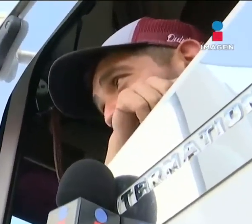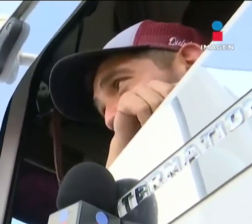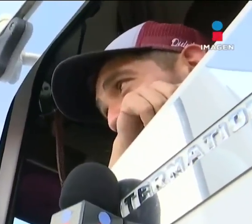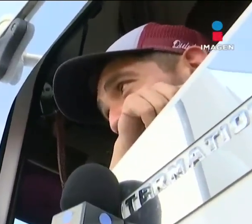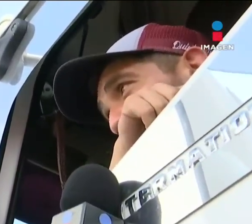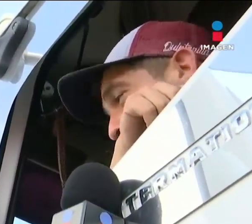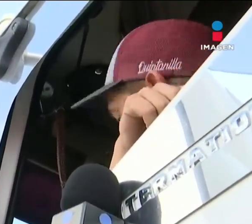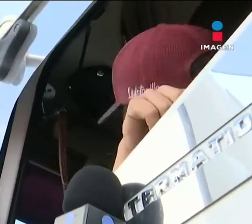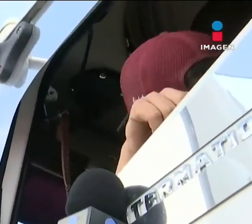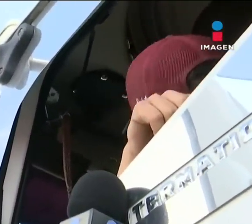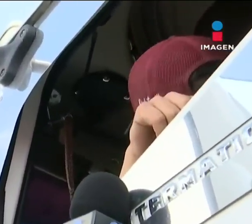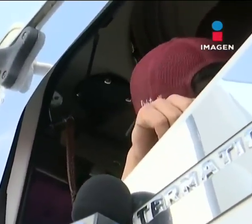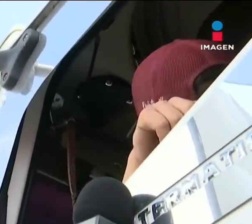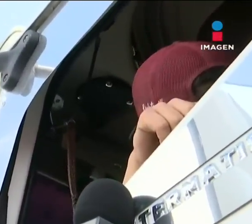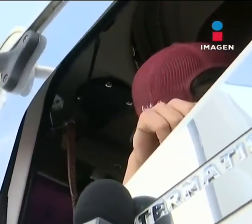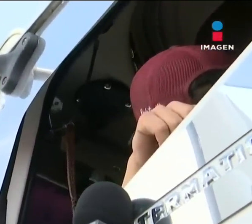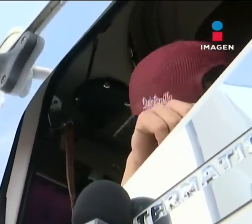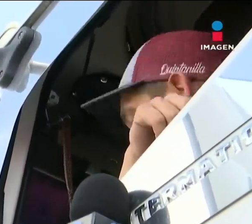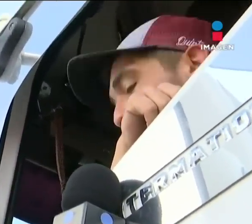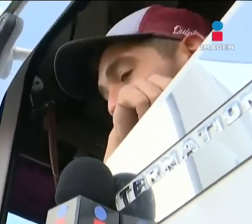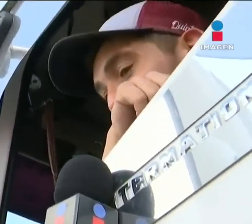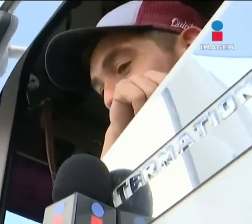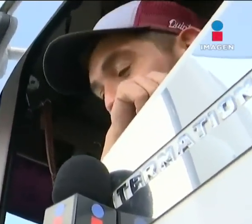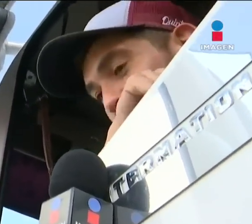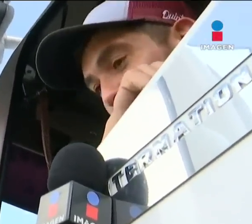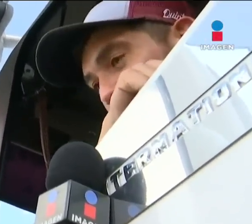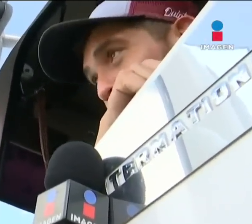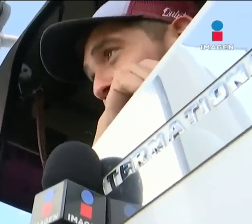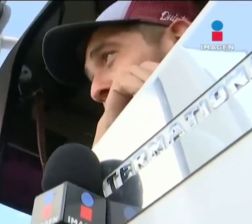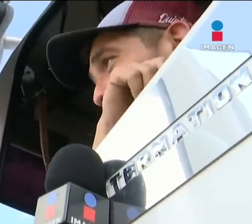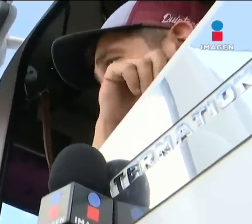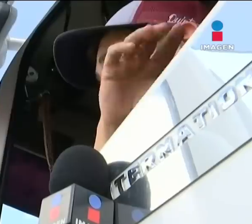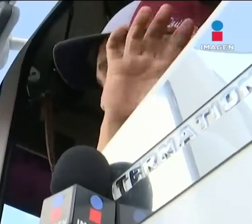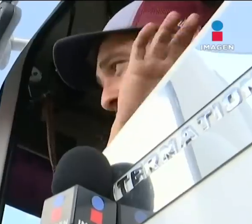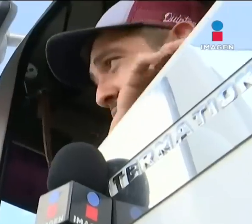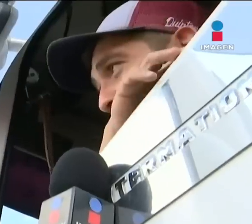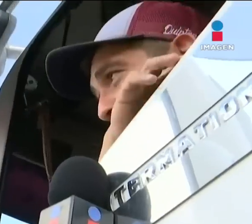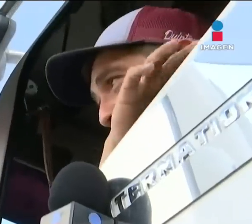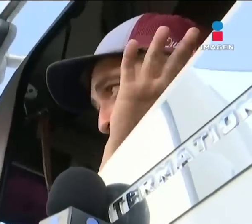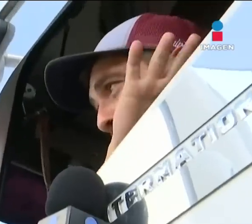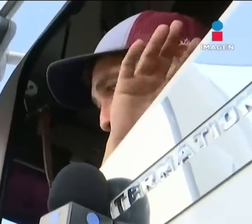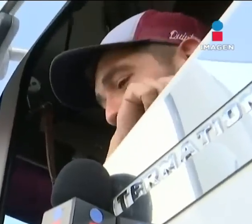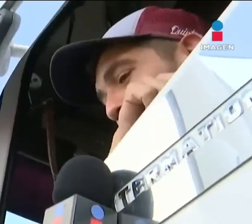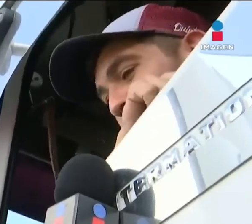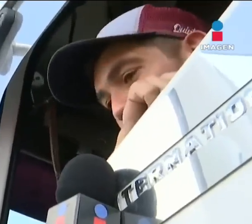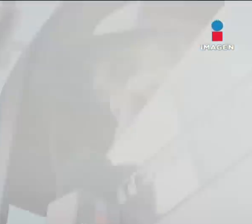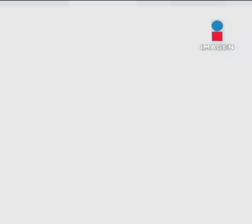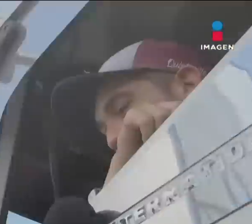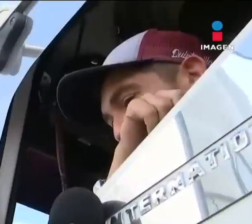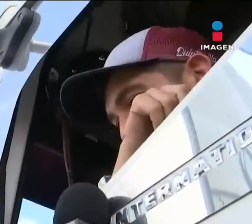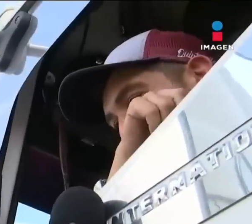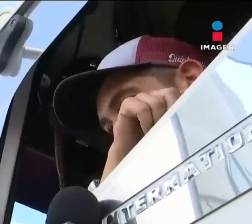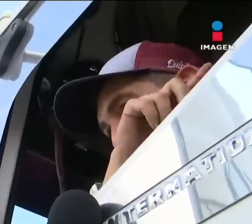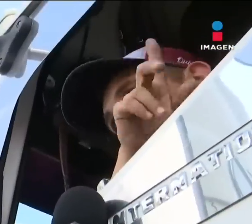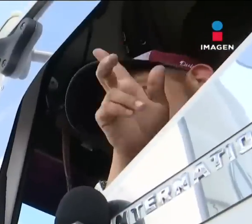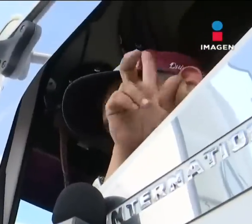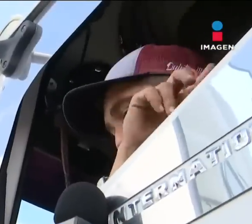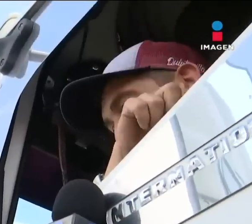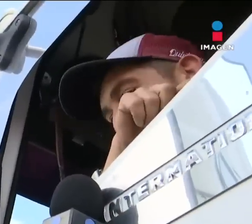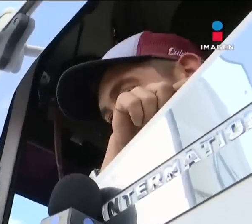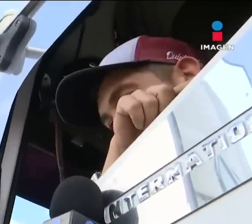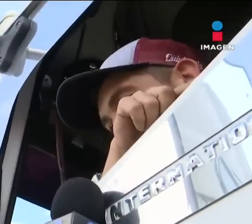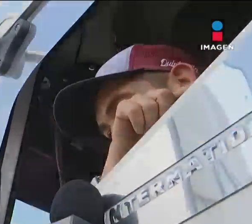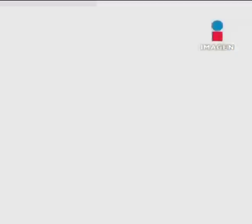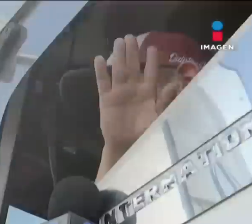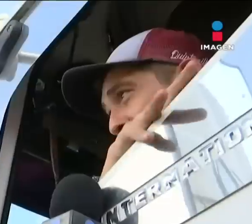de la caseta de... ¿cómo? De Palmillas. Aquí nuestra última parada ya. Están muy sin seguridad aquí en